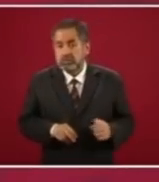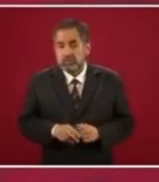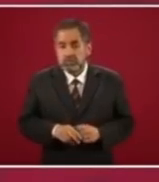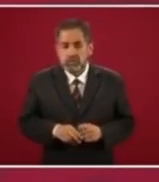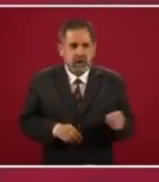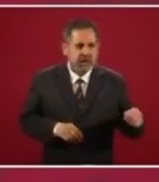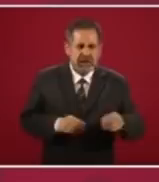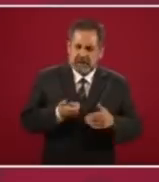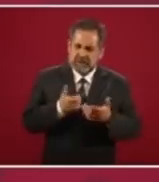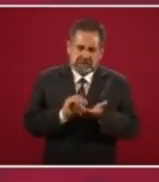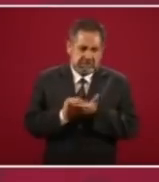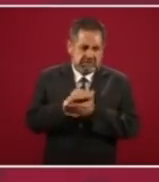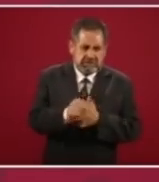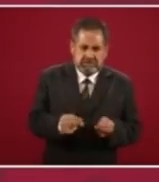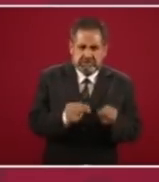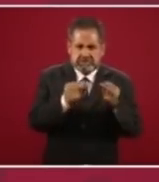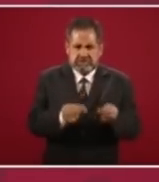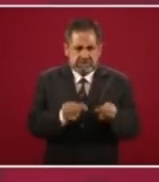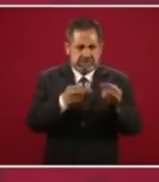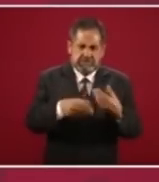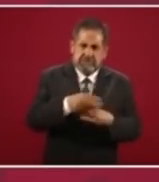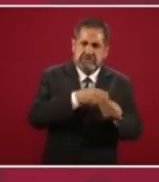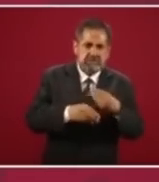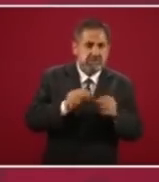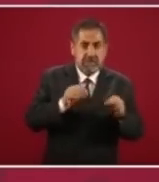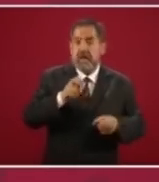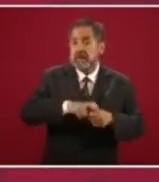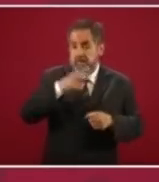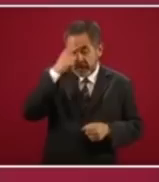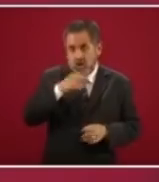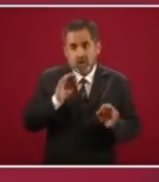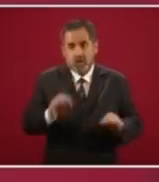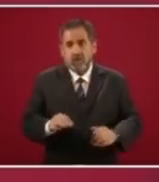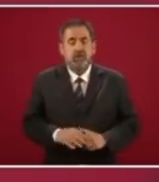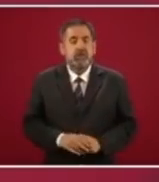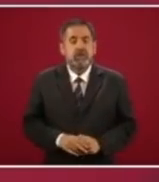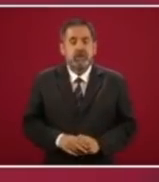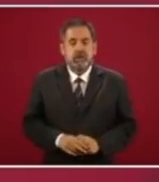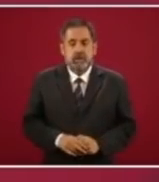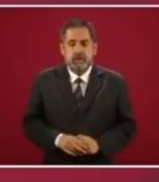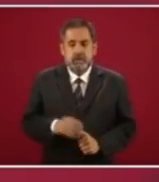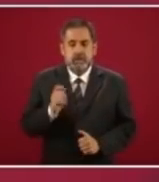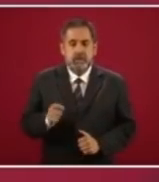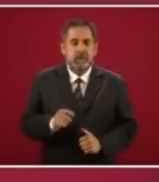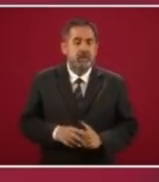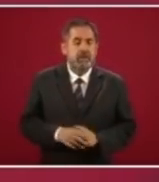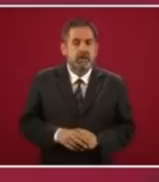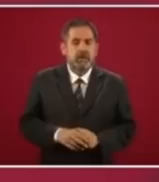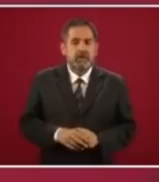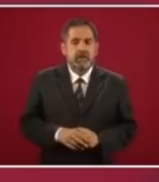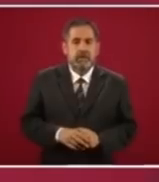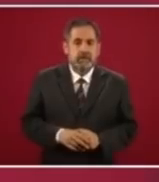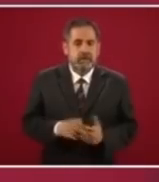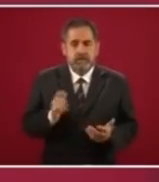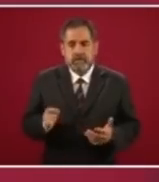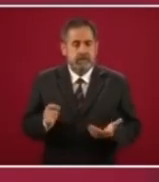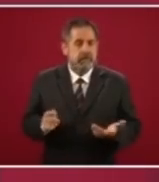que están invirtiendo en México y que